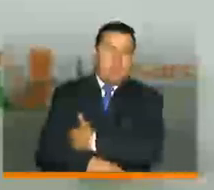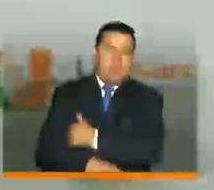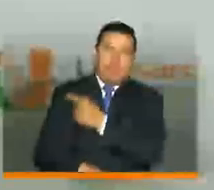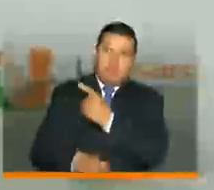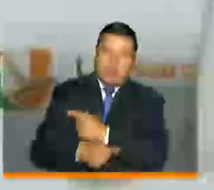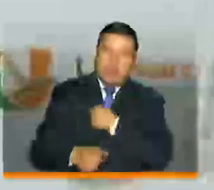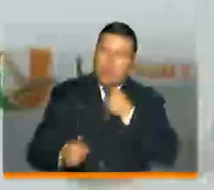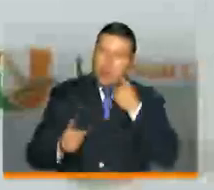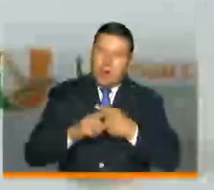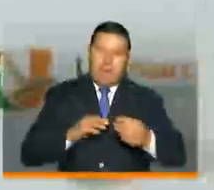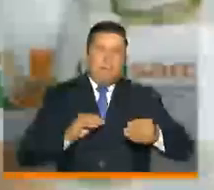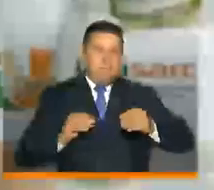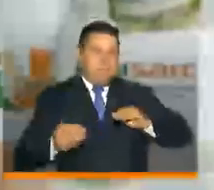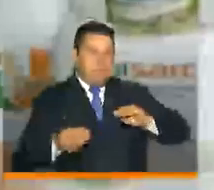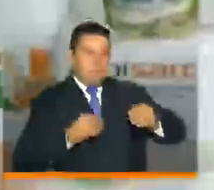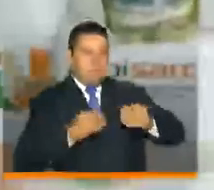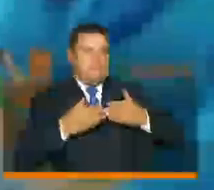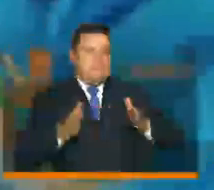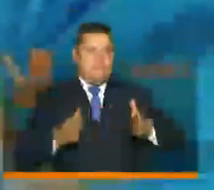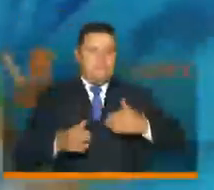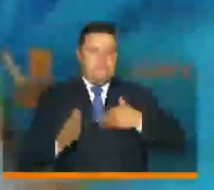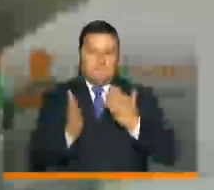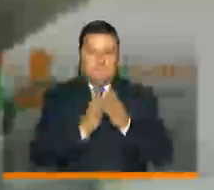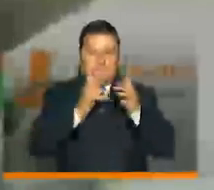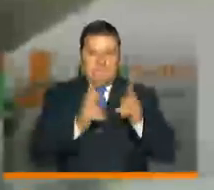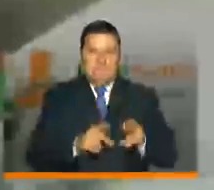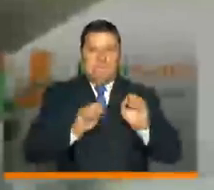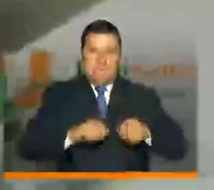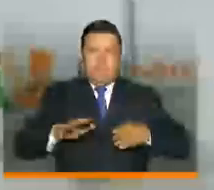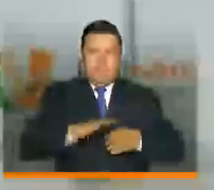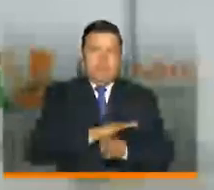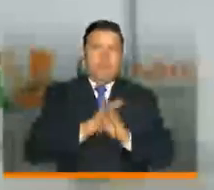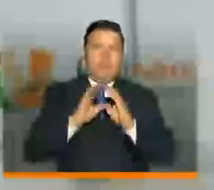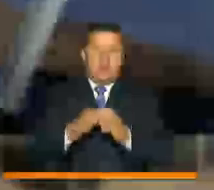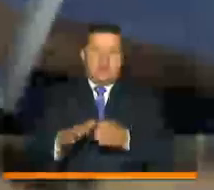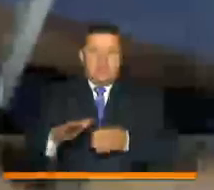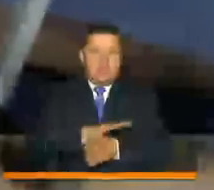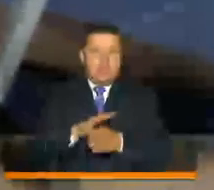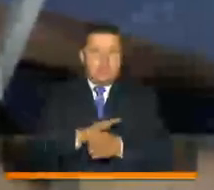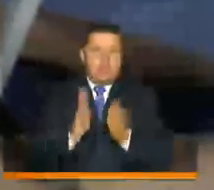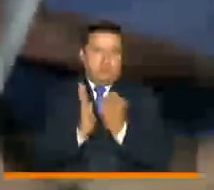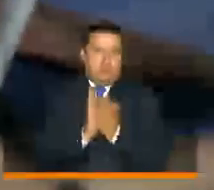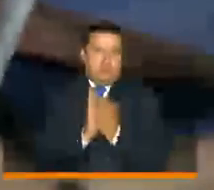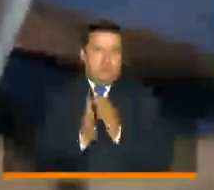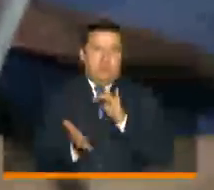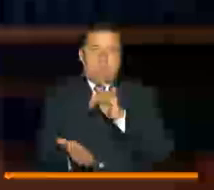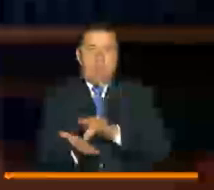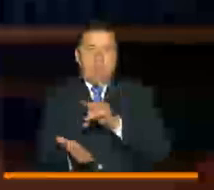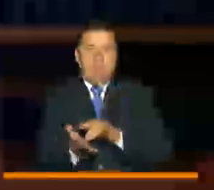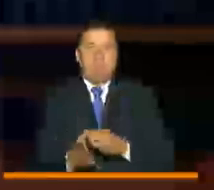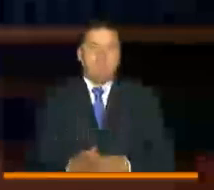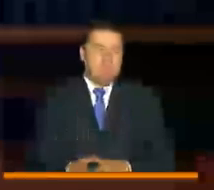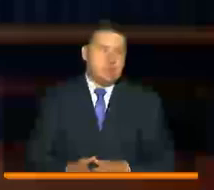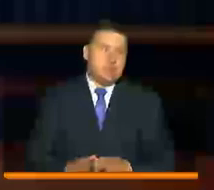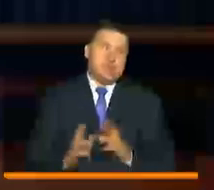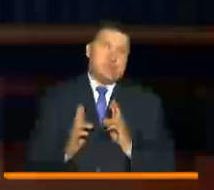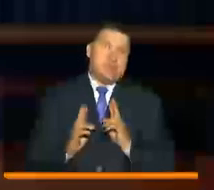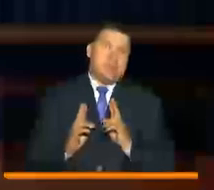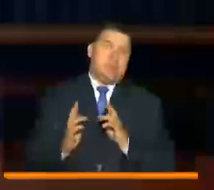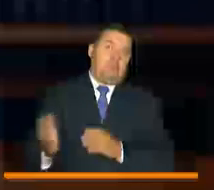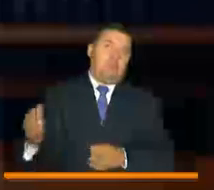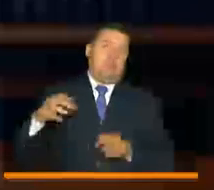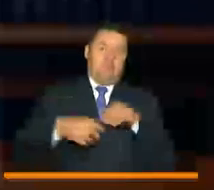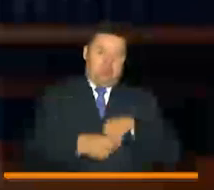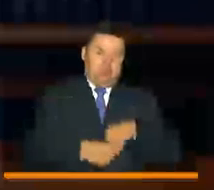podernos flexibilizar para hacer que nuestros estudiantes pudieran regresar a sus estudios presencialmente. Esperamos un regreso